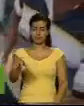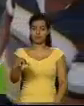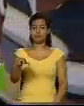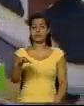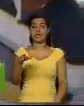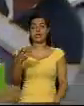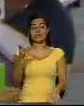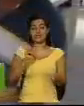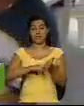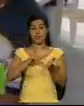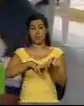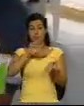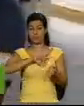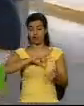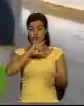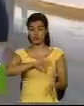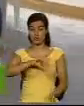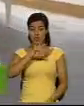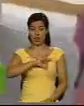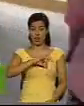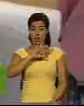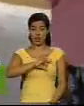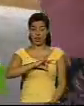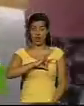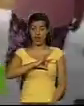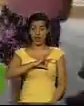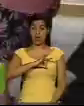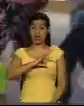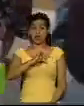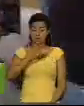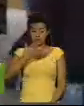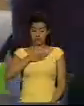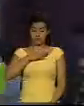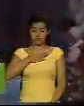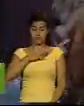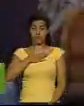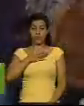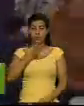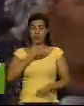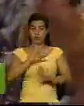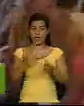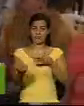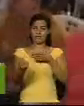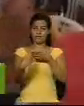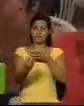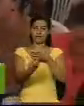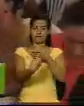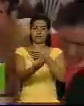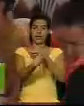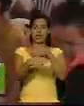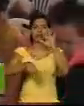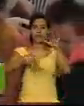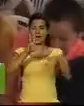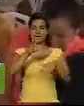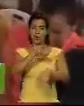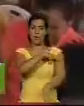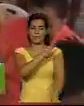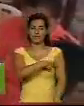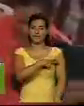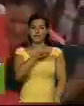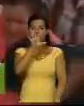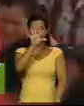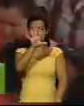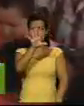el Instituto Nacional de los Seguros Sociales tiene incorporado 13 ambulatorios,